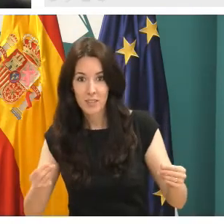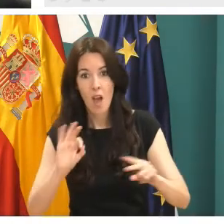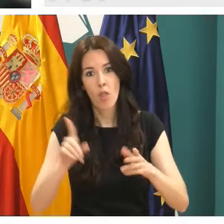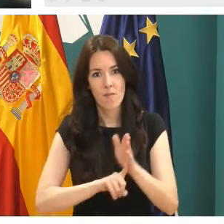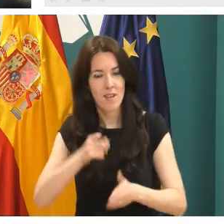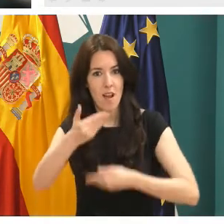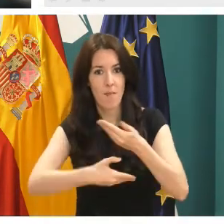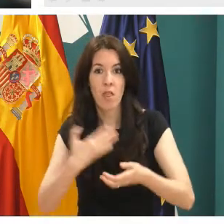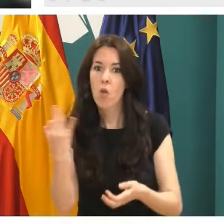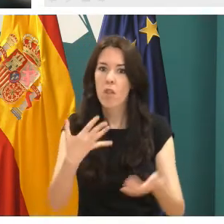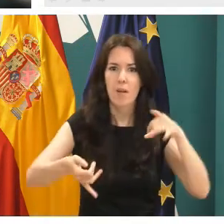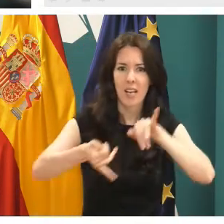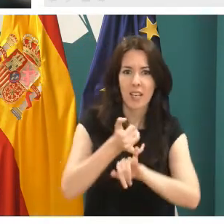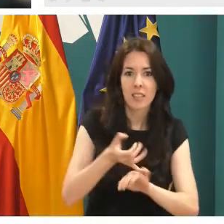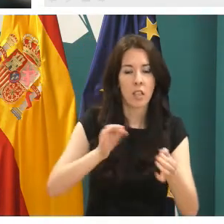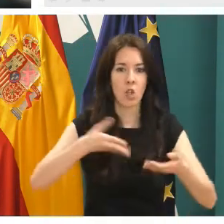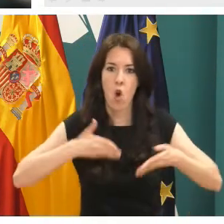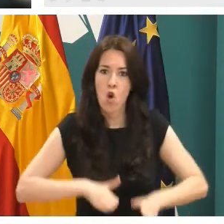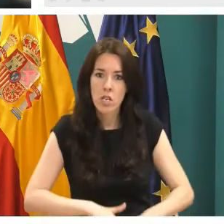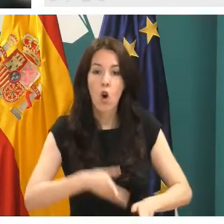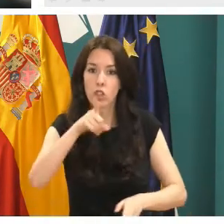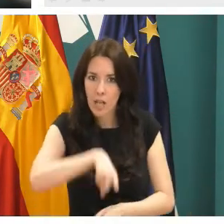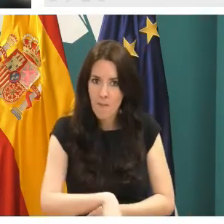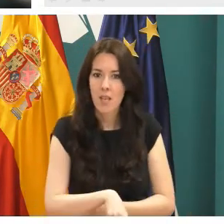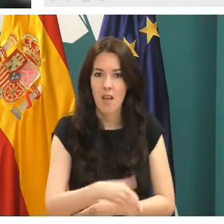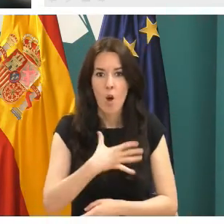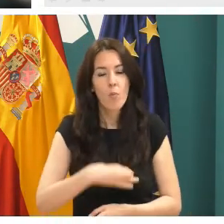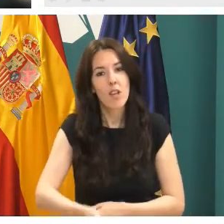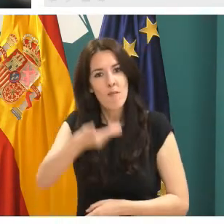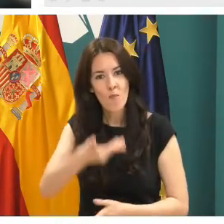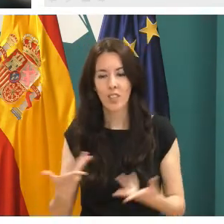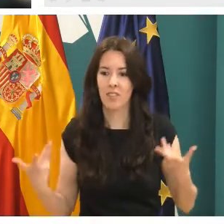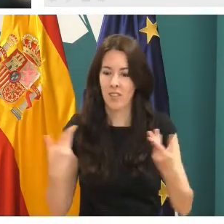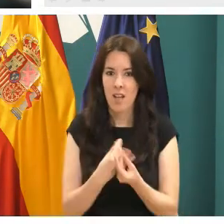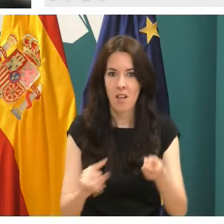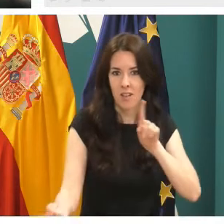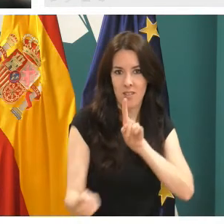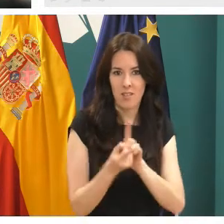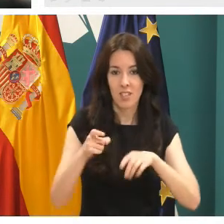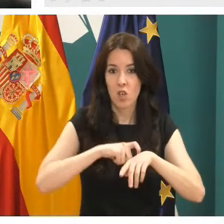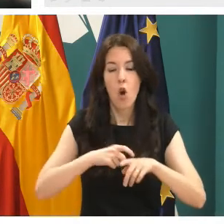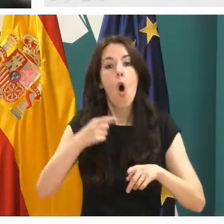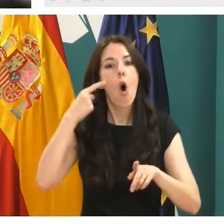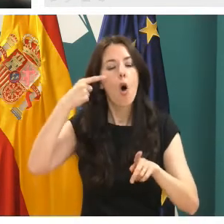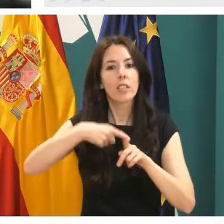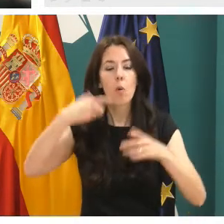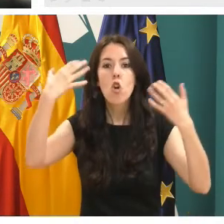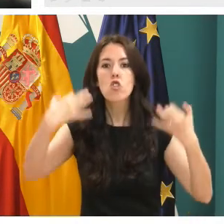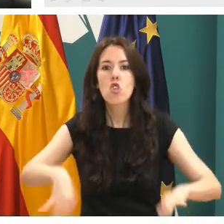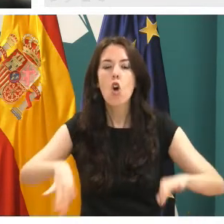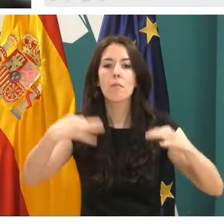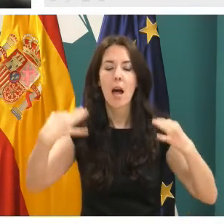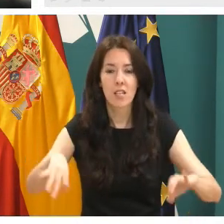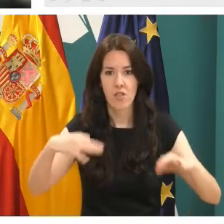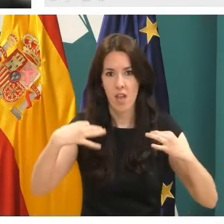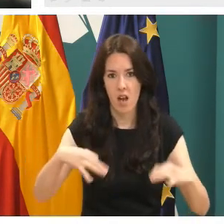avanzar, tienen que casarse, tienen que tener hijos, y en eso también va a ser muy importante acompañarlos para normalizar en situaciones